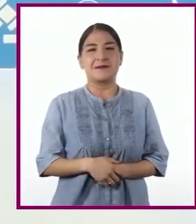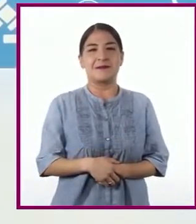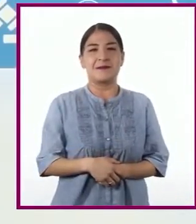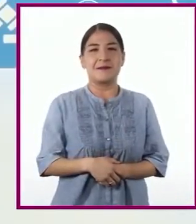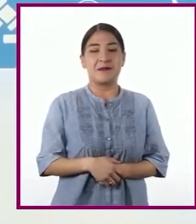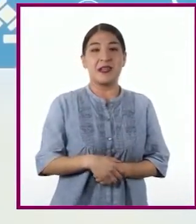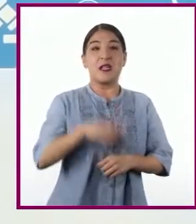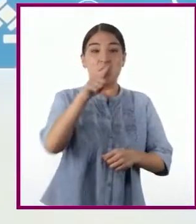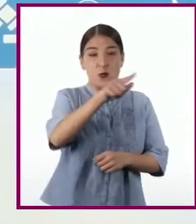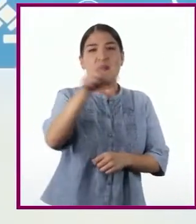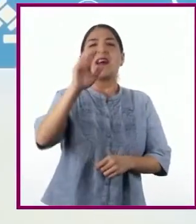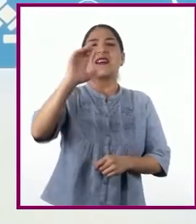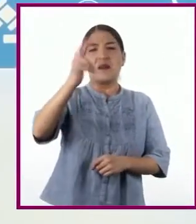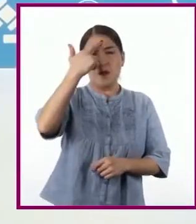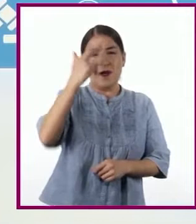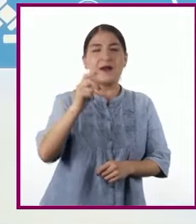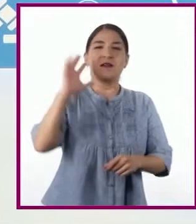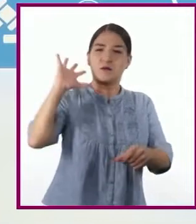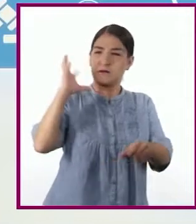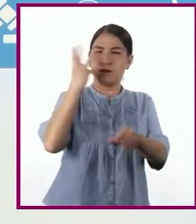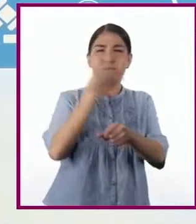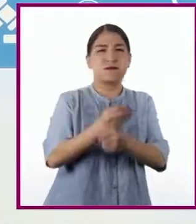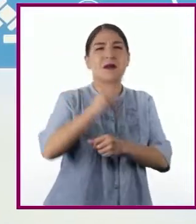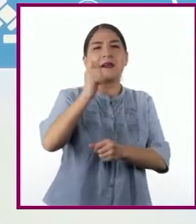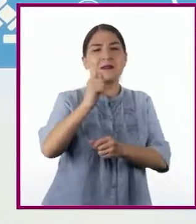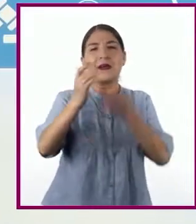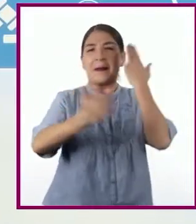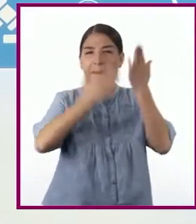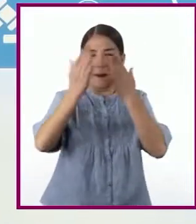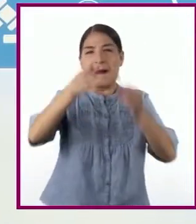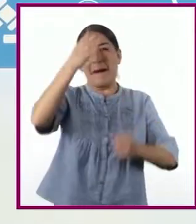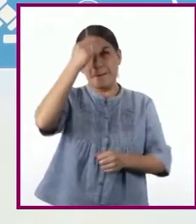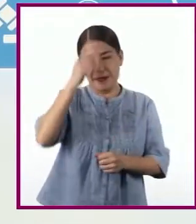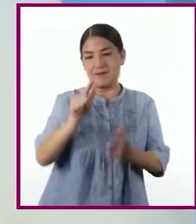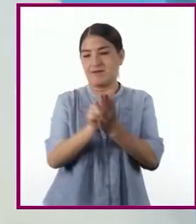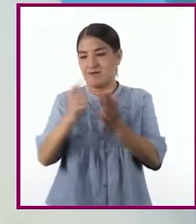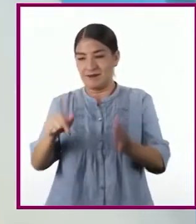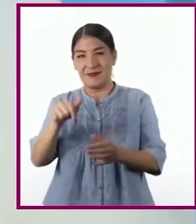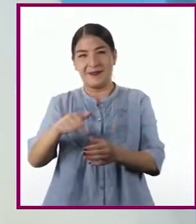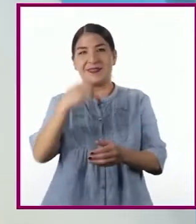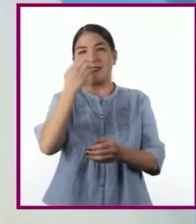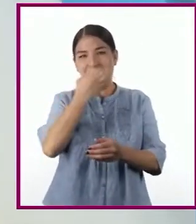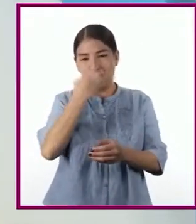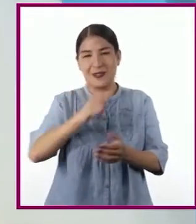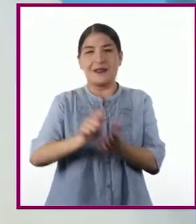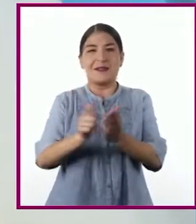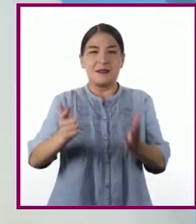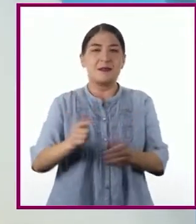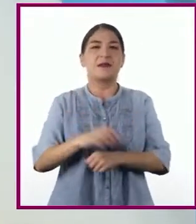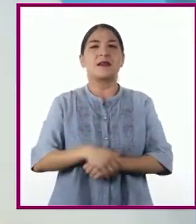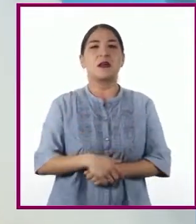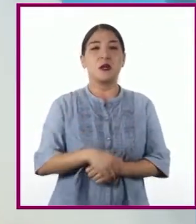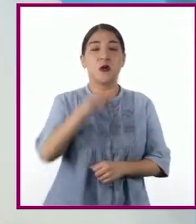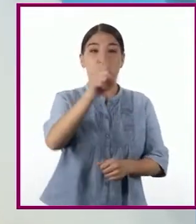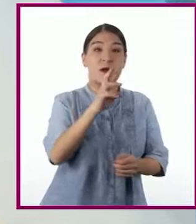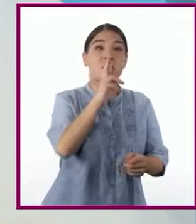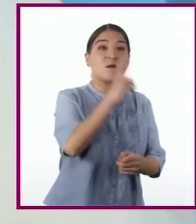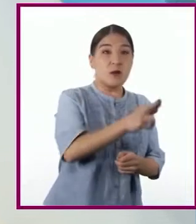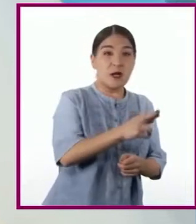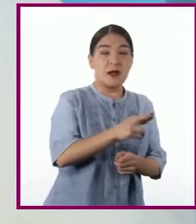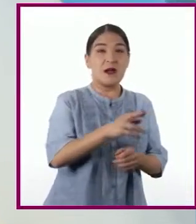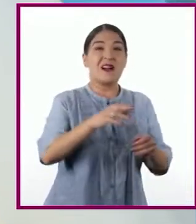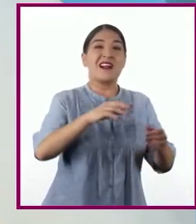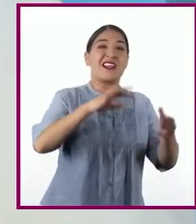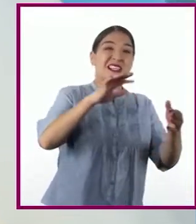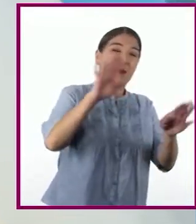Recuerden lo que han aprendido y la información que viene en su libro de texto. Su respuesta no debe de ser